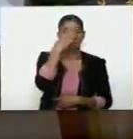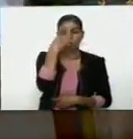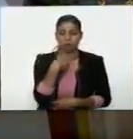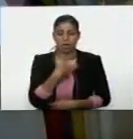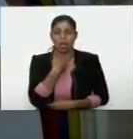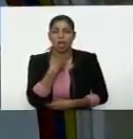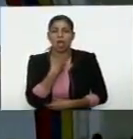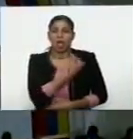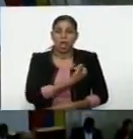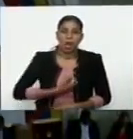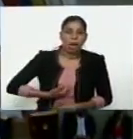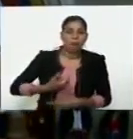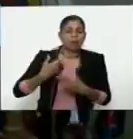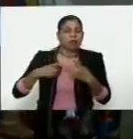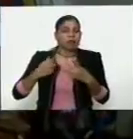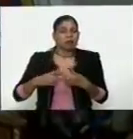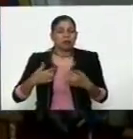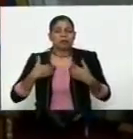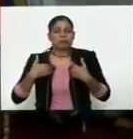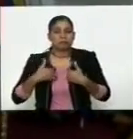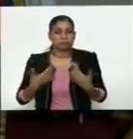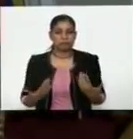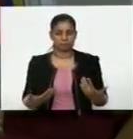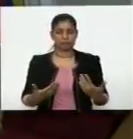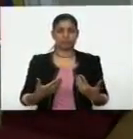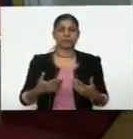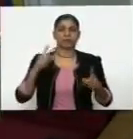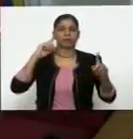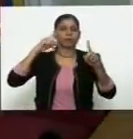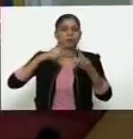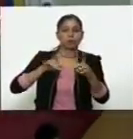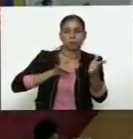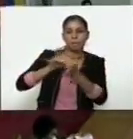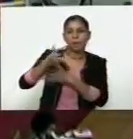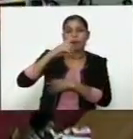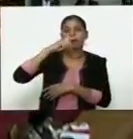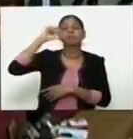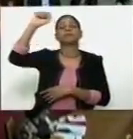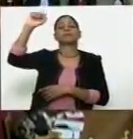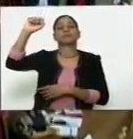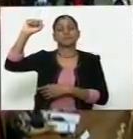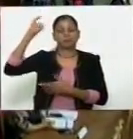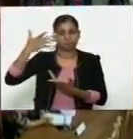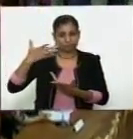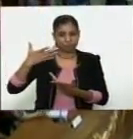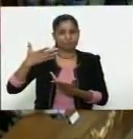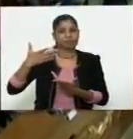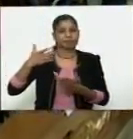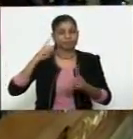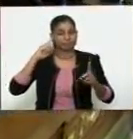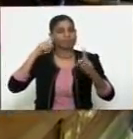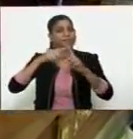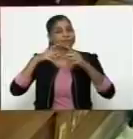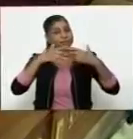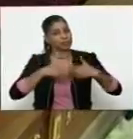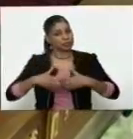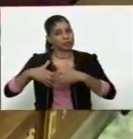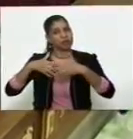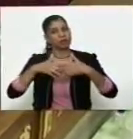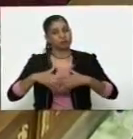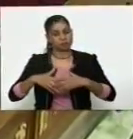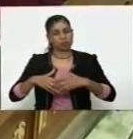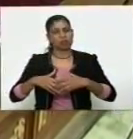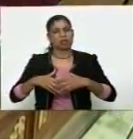y contribuir a un cambio de facto del presidente de la República, Nicolás Maduro, en el marco de la criminal